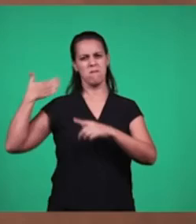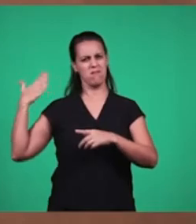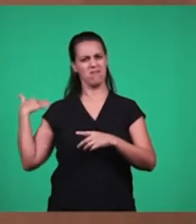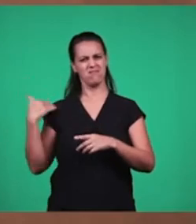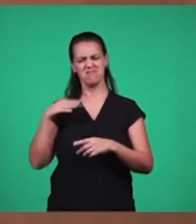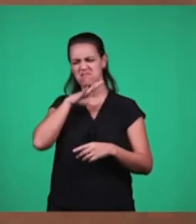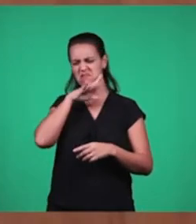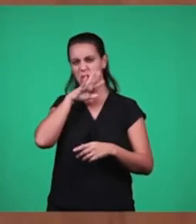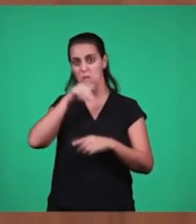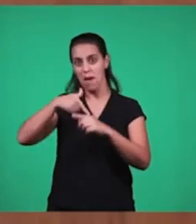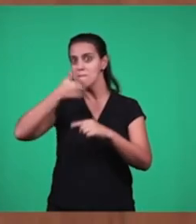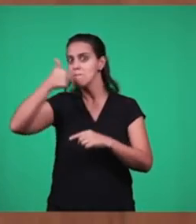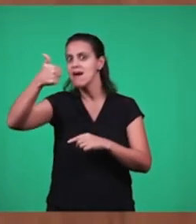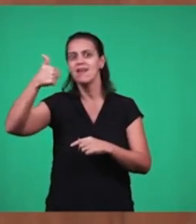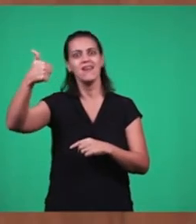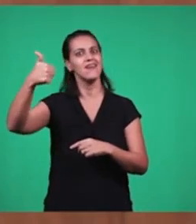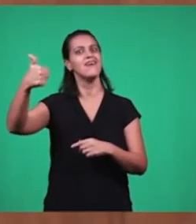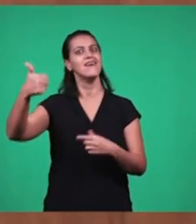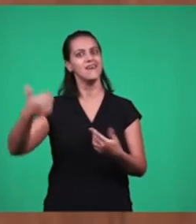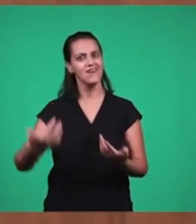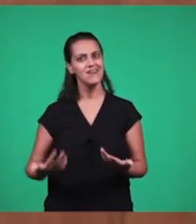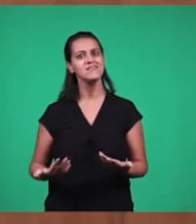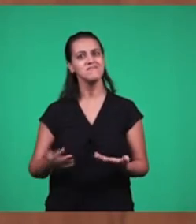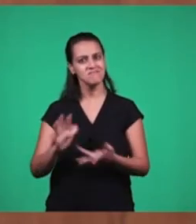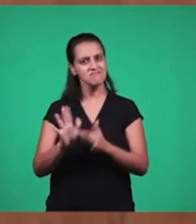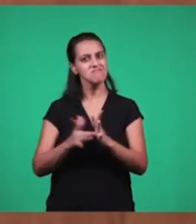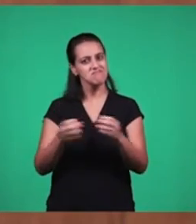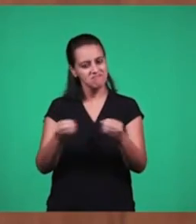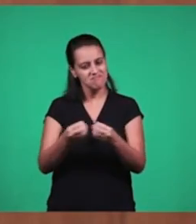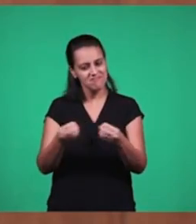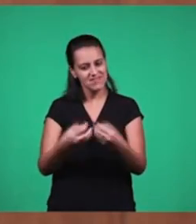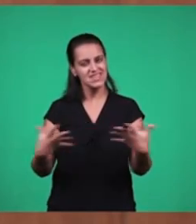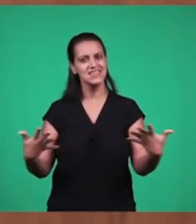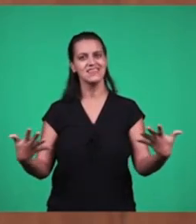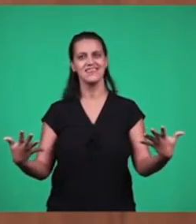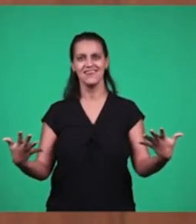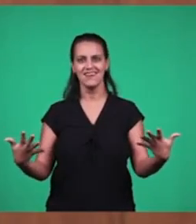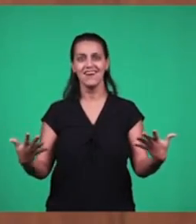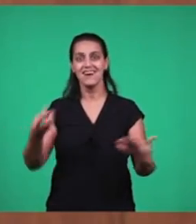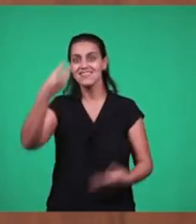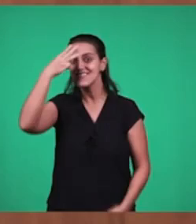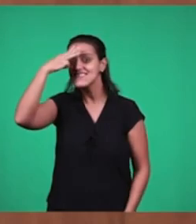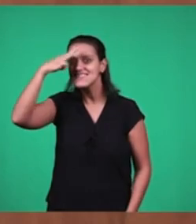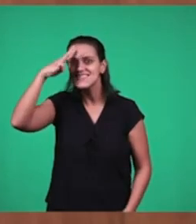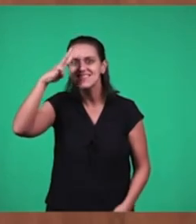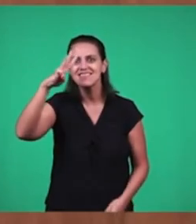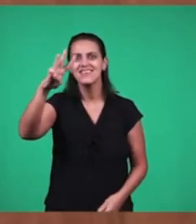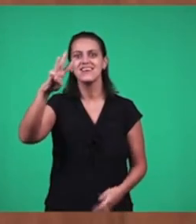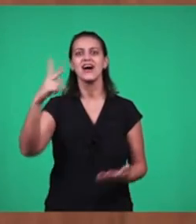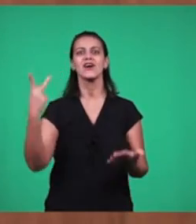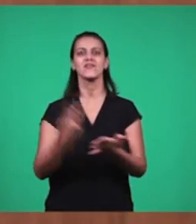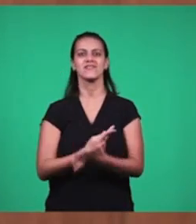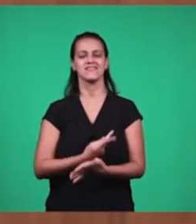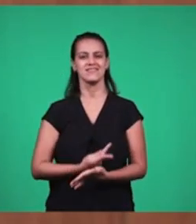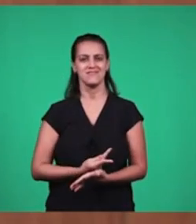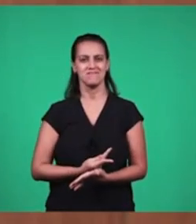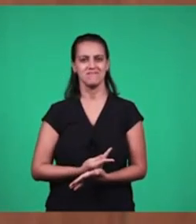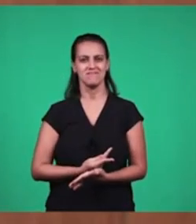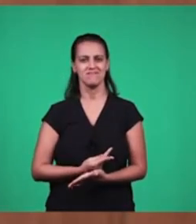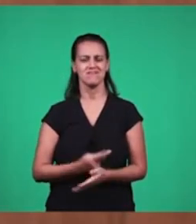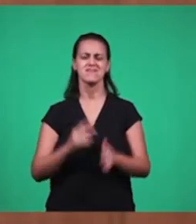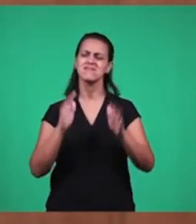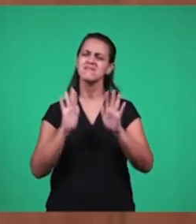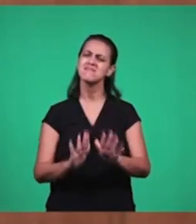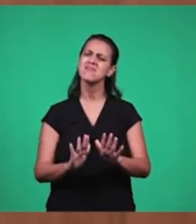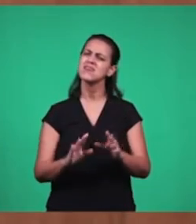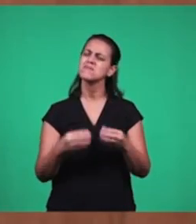vino. Este fue el milagro que Jesús operó allí, al tercer día. Y